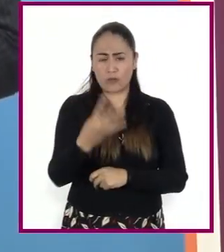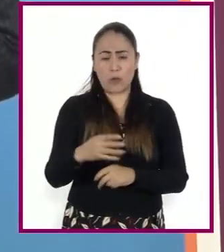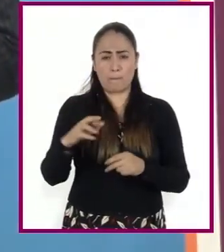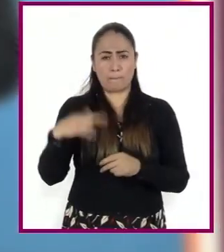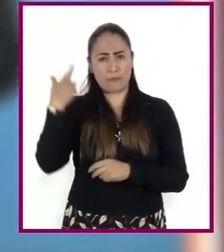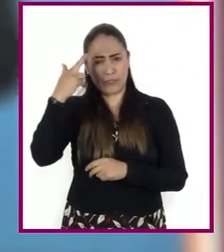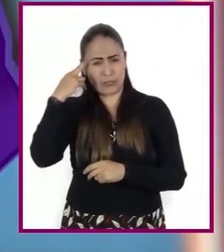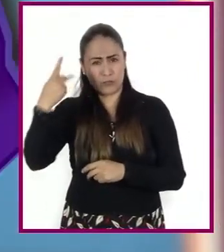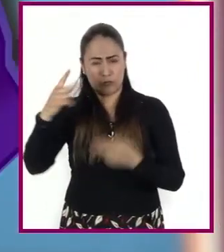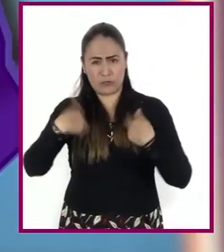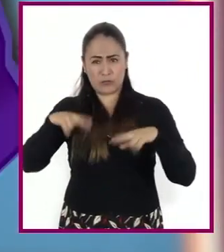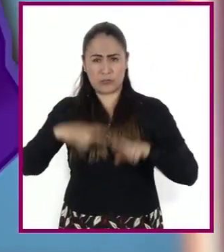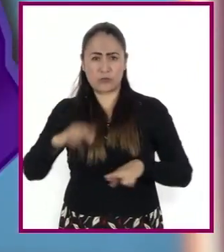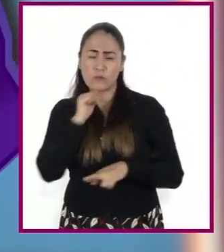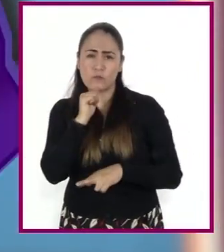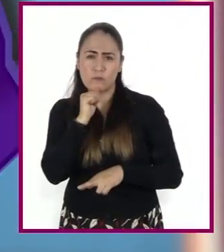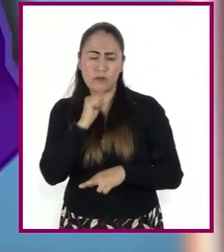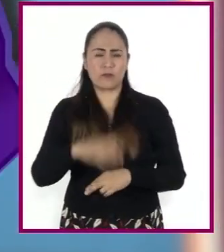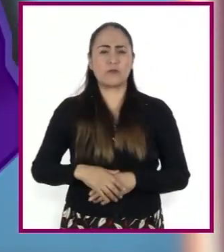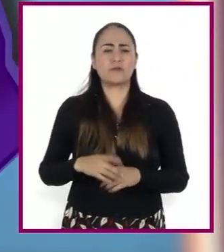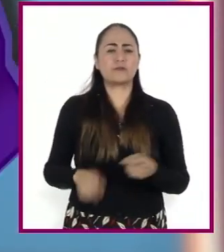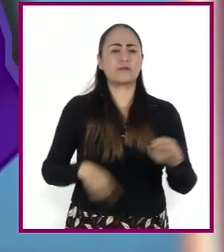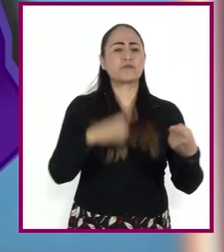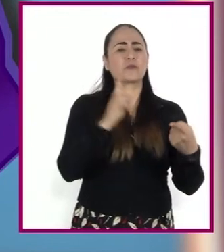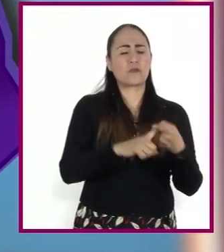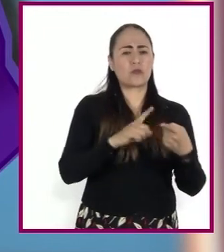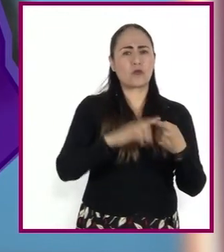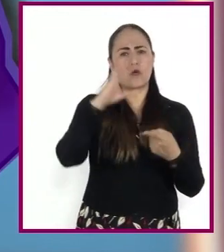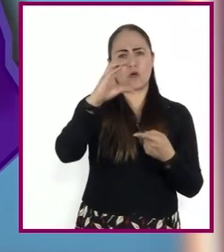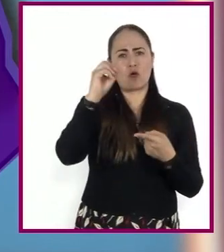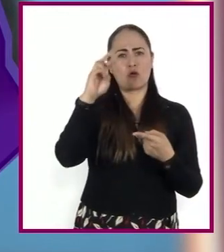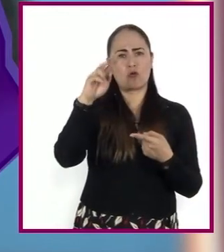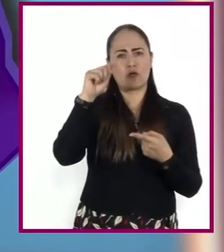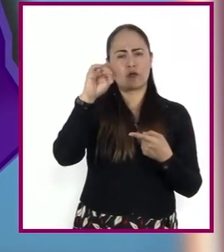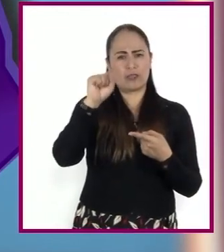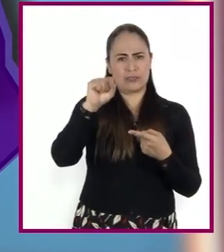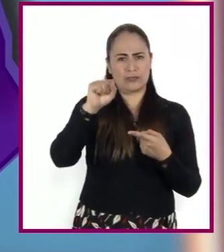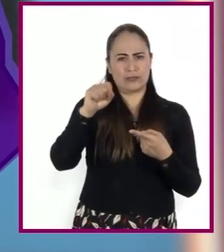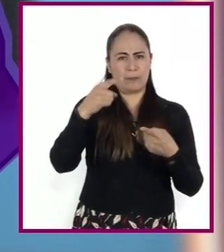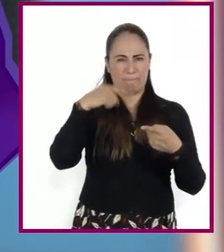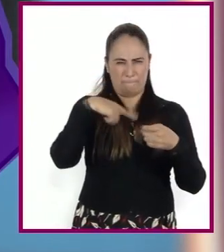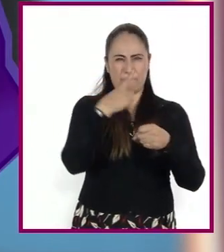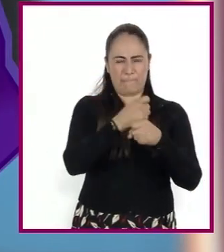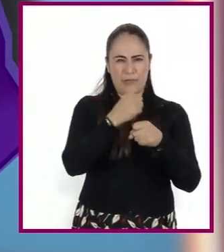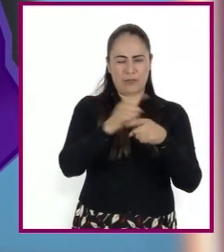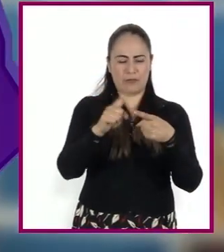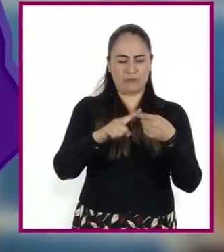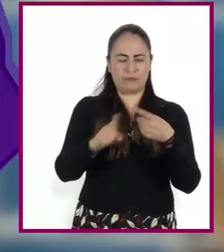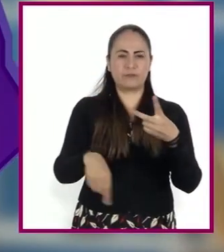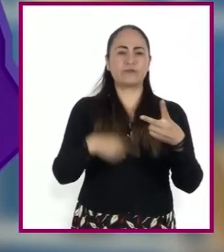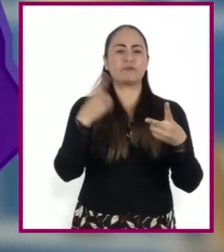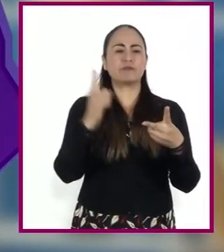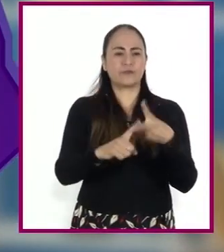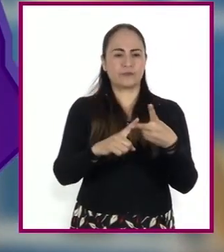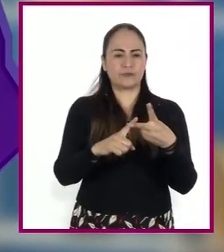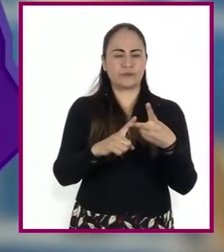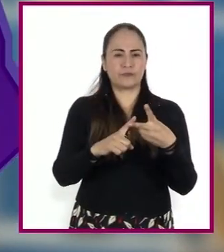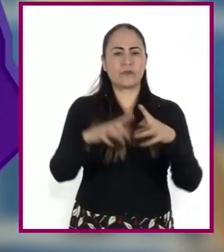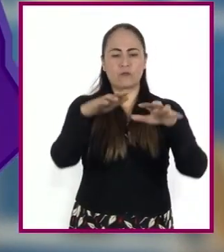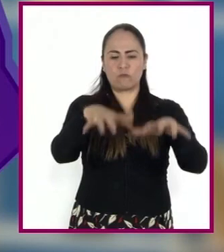funciones fueron la de administrar y realizar obras públicas y proteger a los indígenas. Y